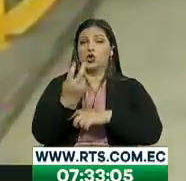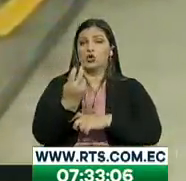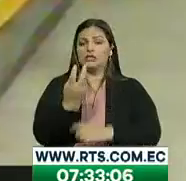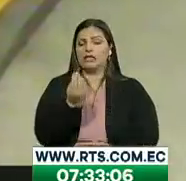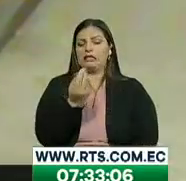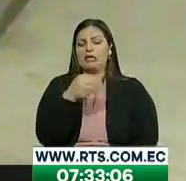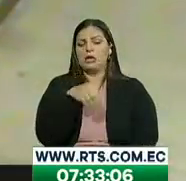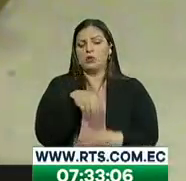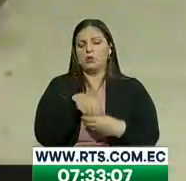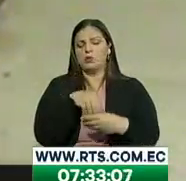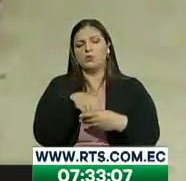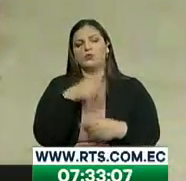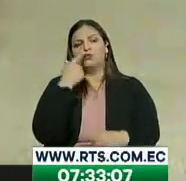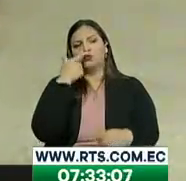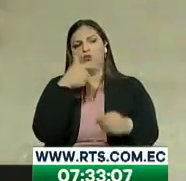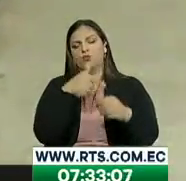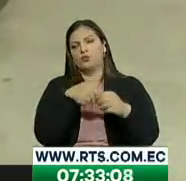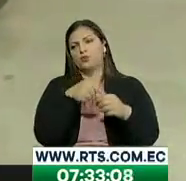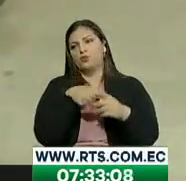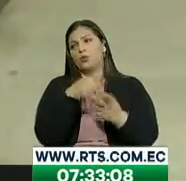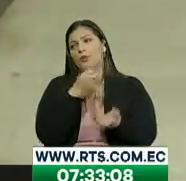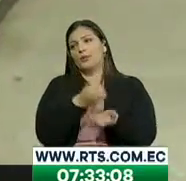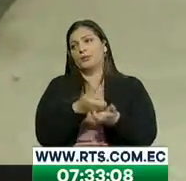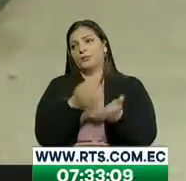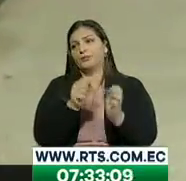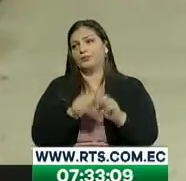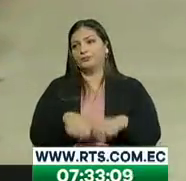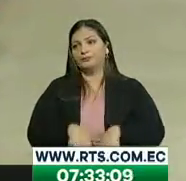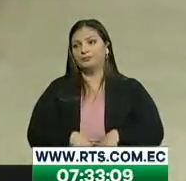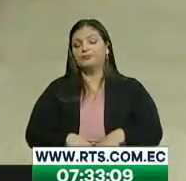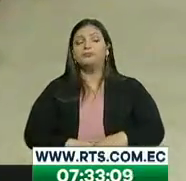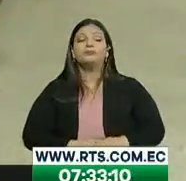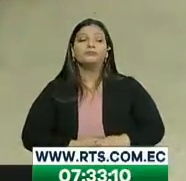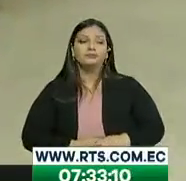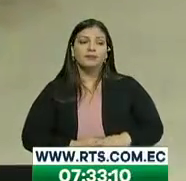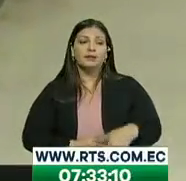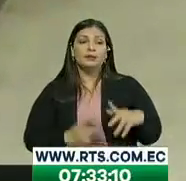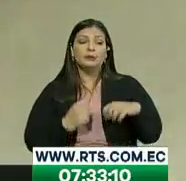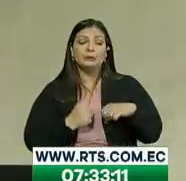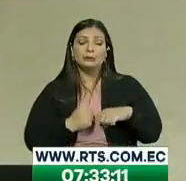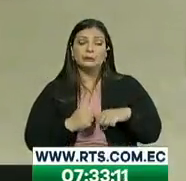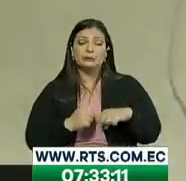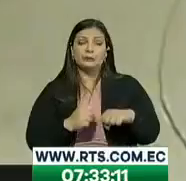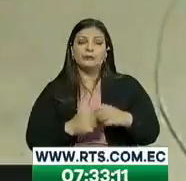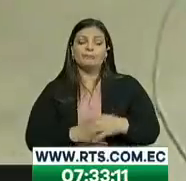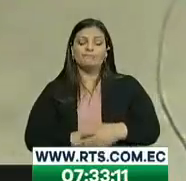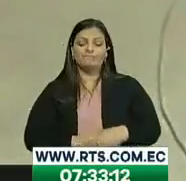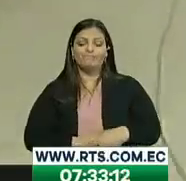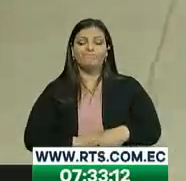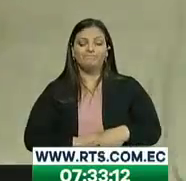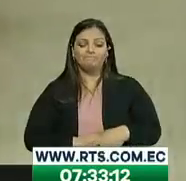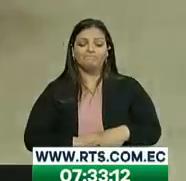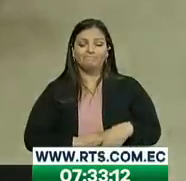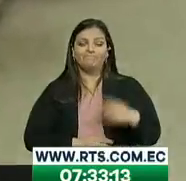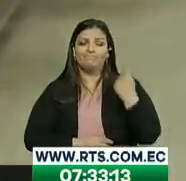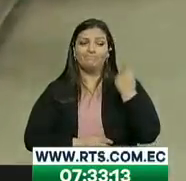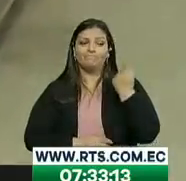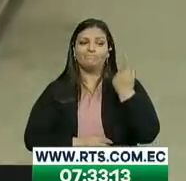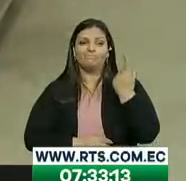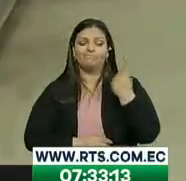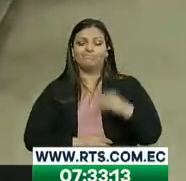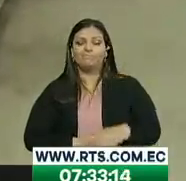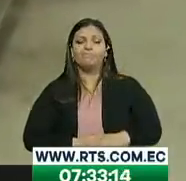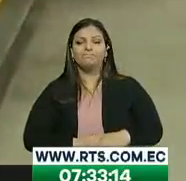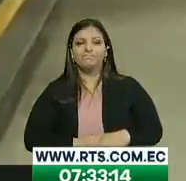trabajo, me parece. Hay que esforzarse un poco más y tampoco subir el precio. No sé si son producto